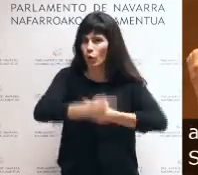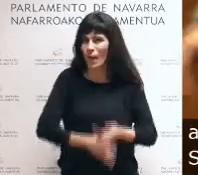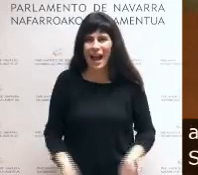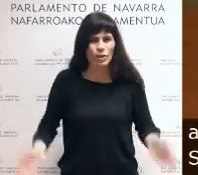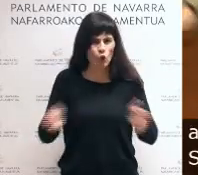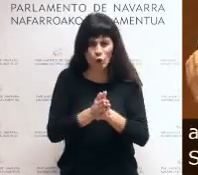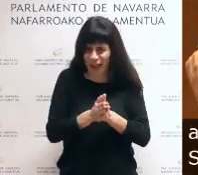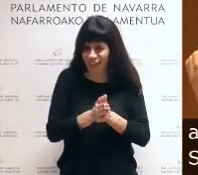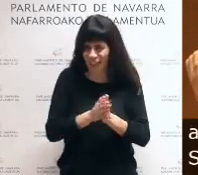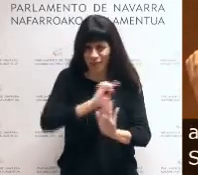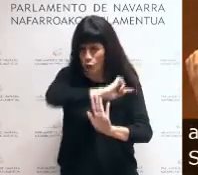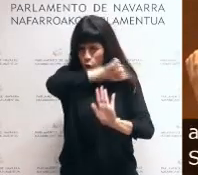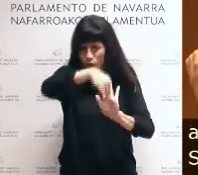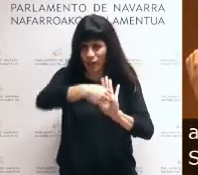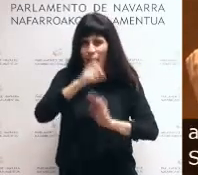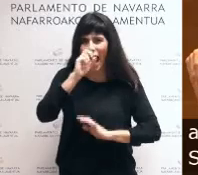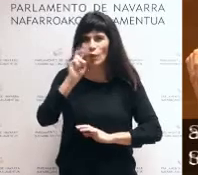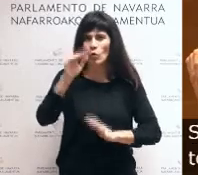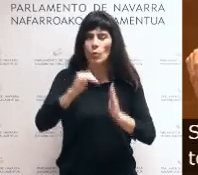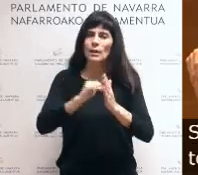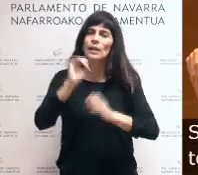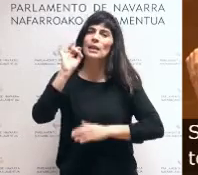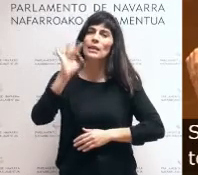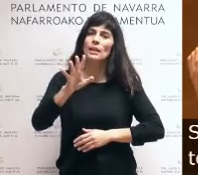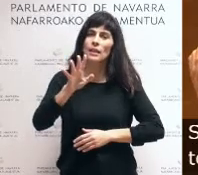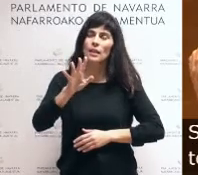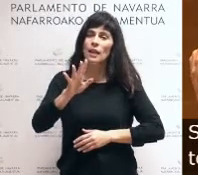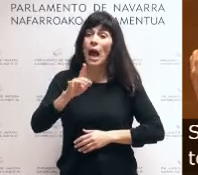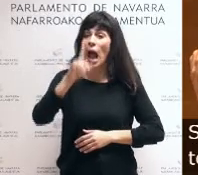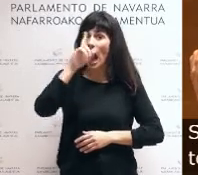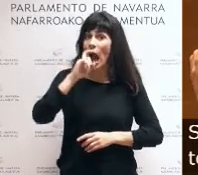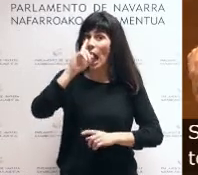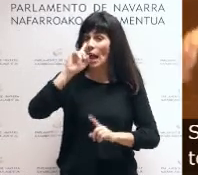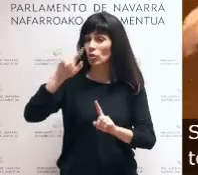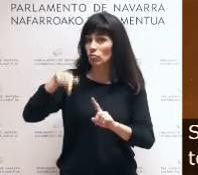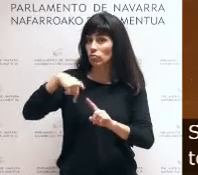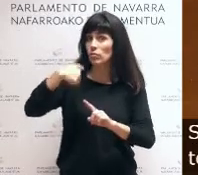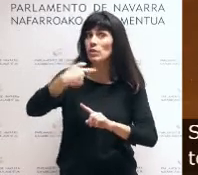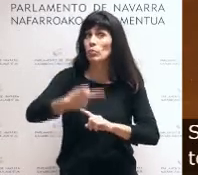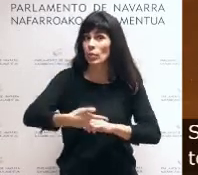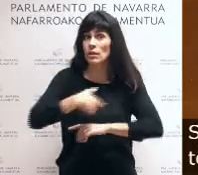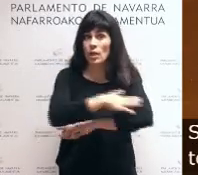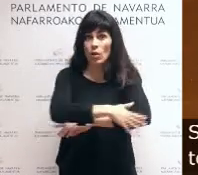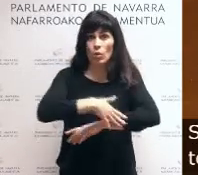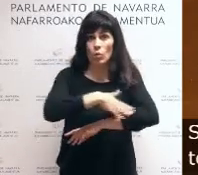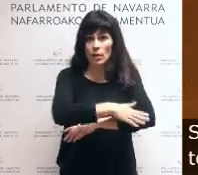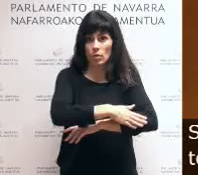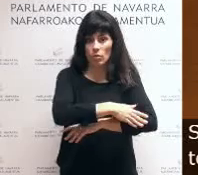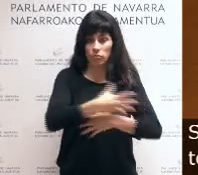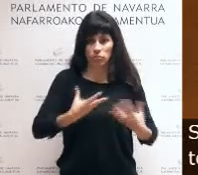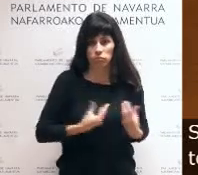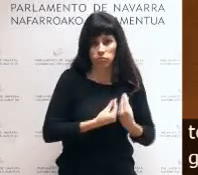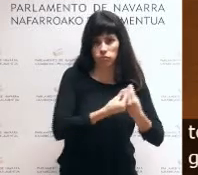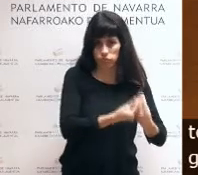totalidad, como UPN, en el año 2015. Y años después, tras obtener el gobierno de manos de Bildu, no solo han pasado